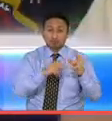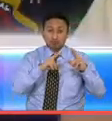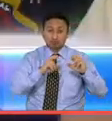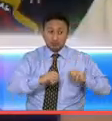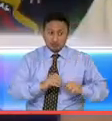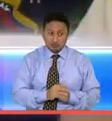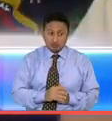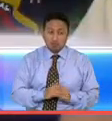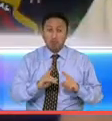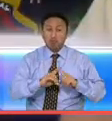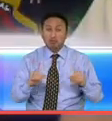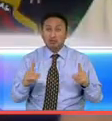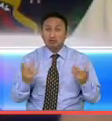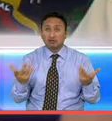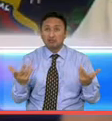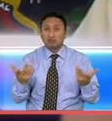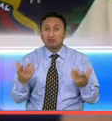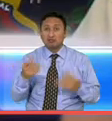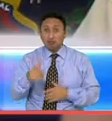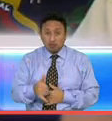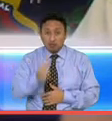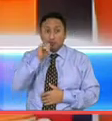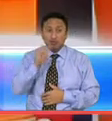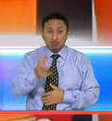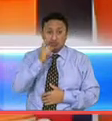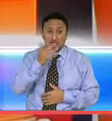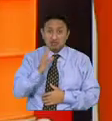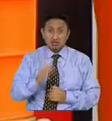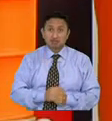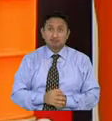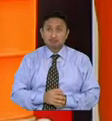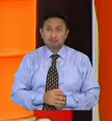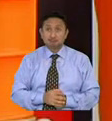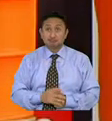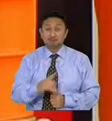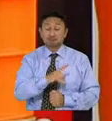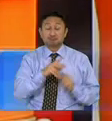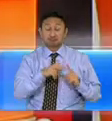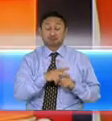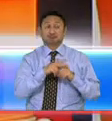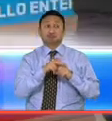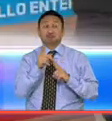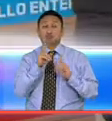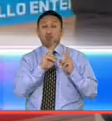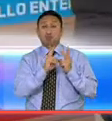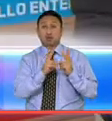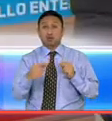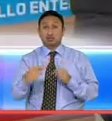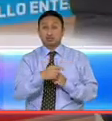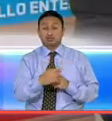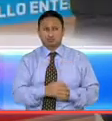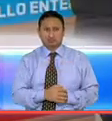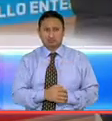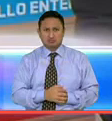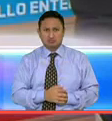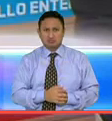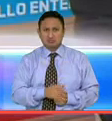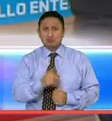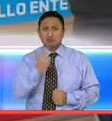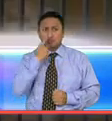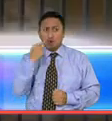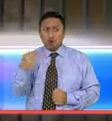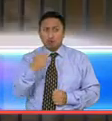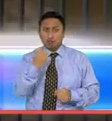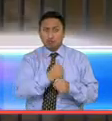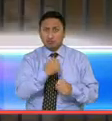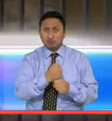no se encontró ningún tipo de botellas, licor. Sorprendidos, algunos vecinos informaron que era un hombre